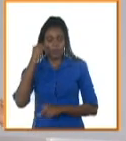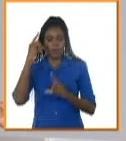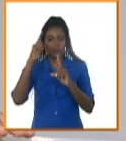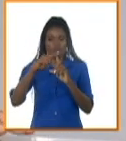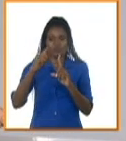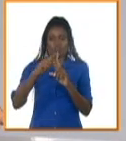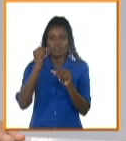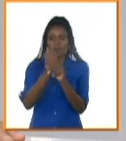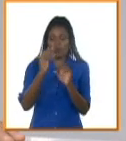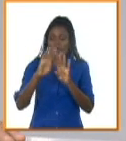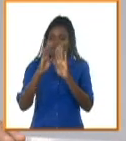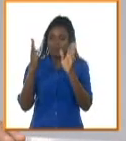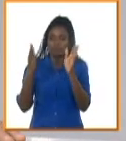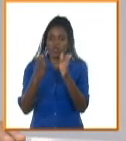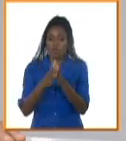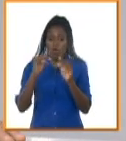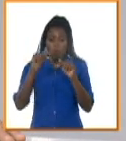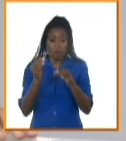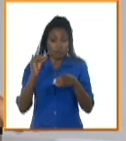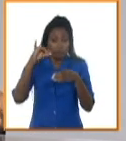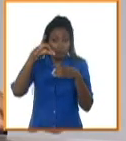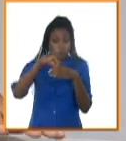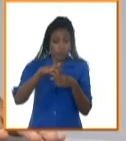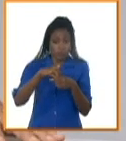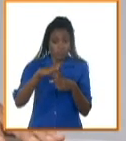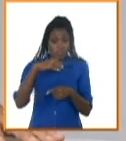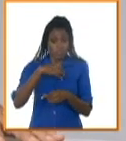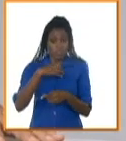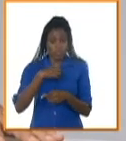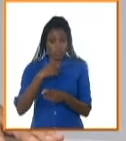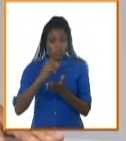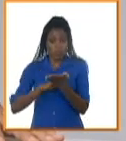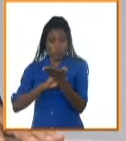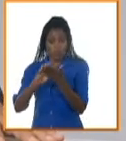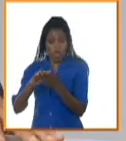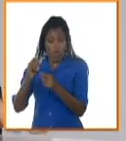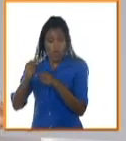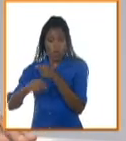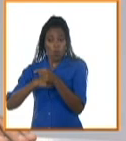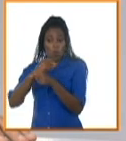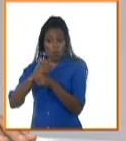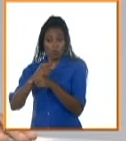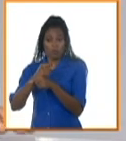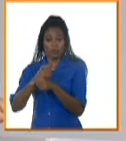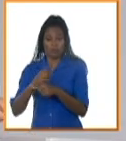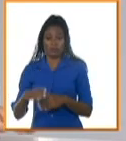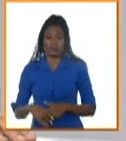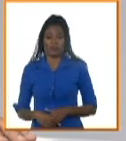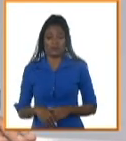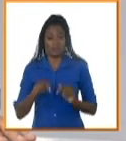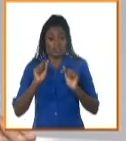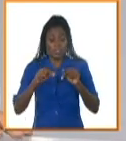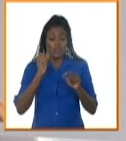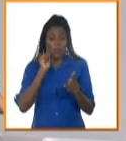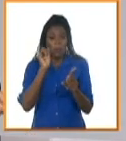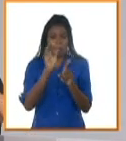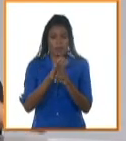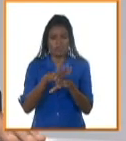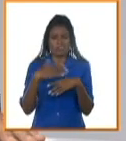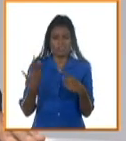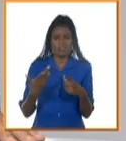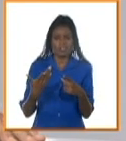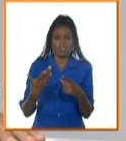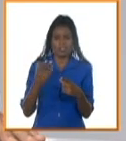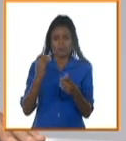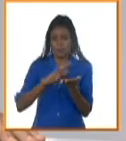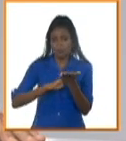los que hoy lo tengan implementado tienen que favorecer sus y esto comienza desde el